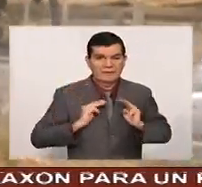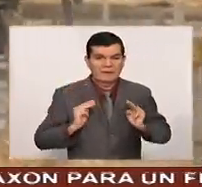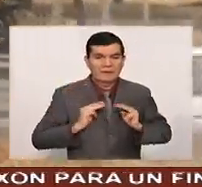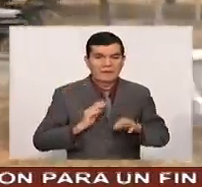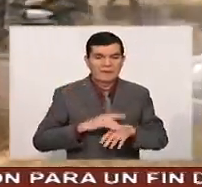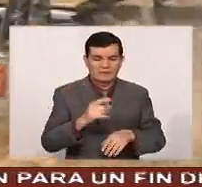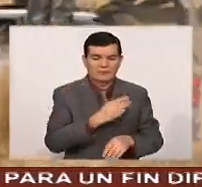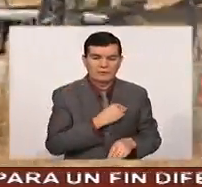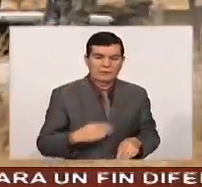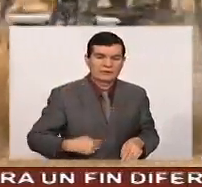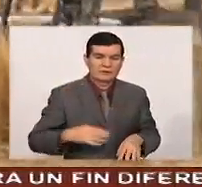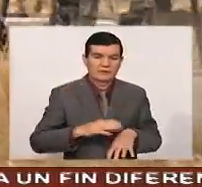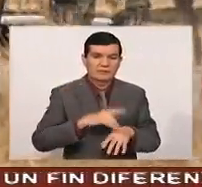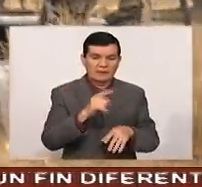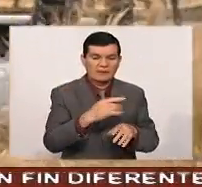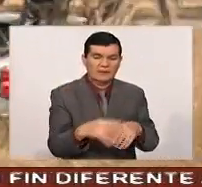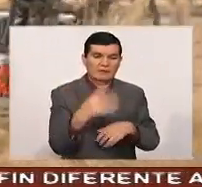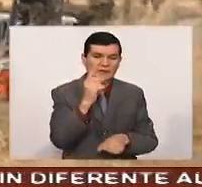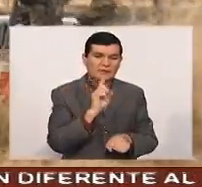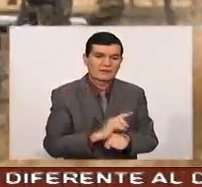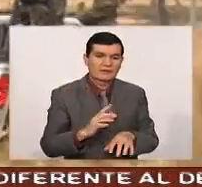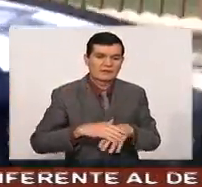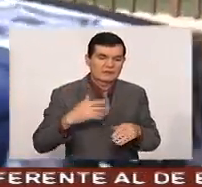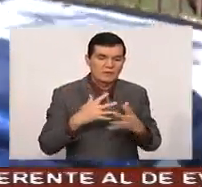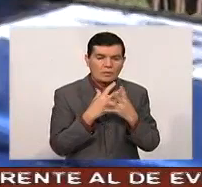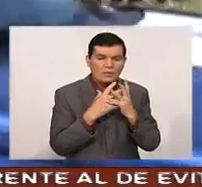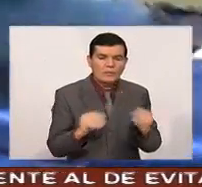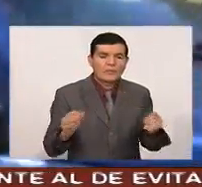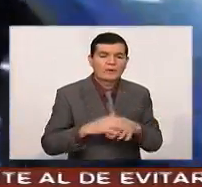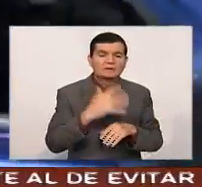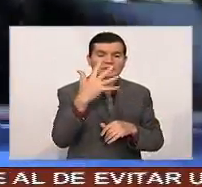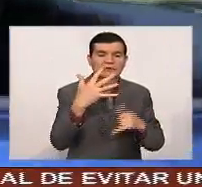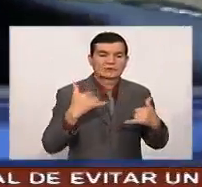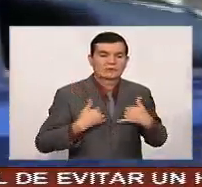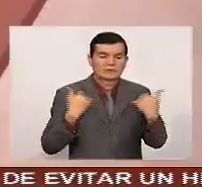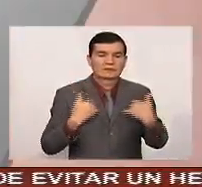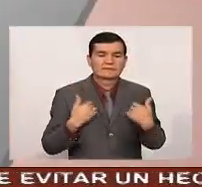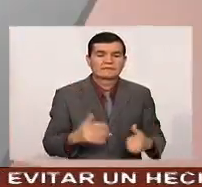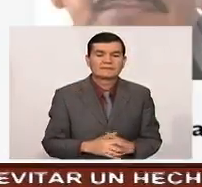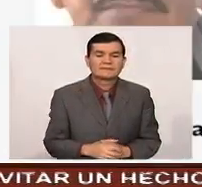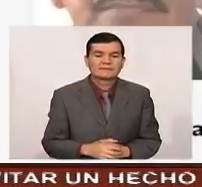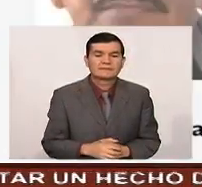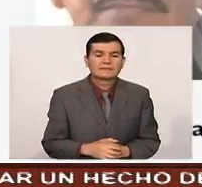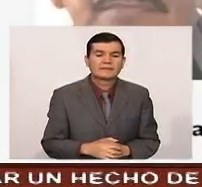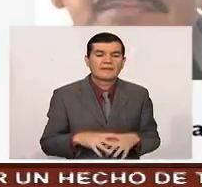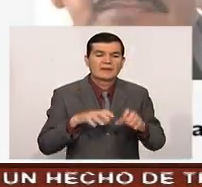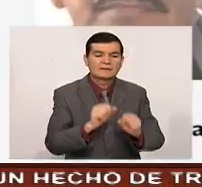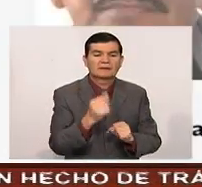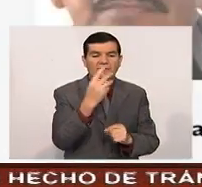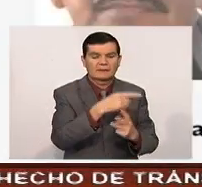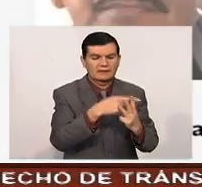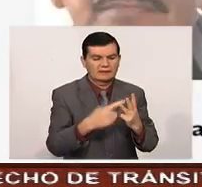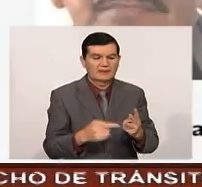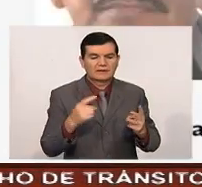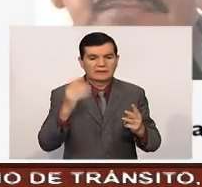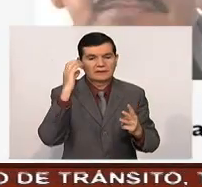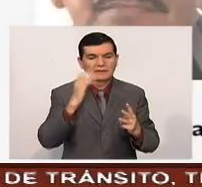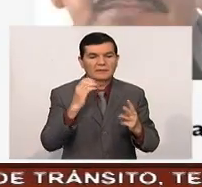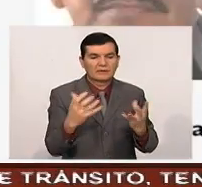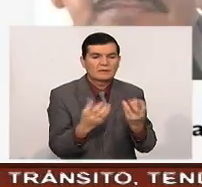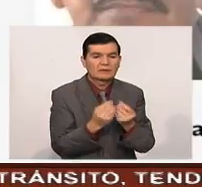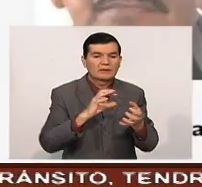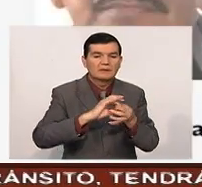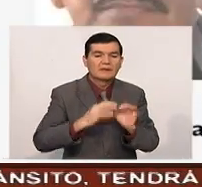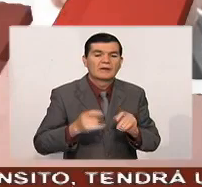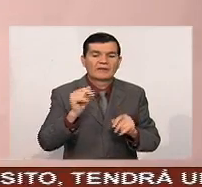del municipio a 14 días de la desaparición, aún sin rastro, de 5 jóvenes. Detienen a 3 presuntos criminales relacionados